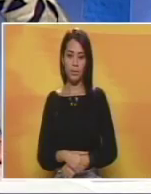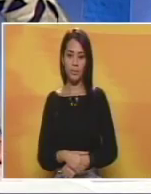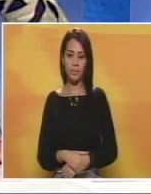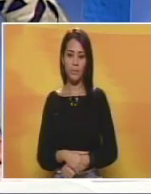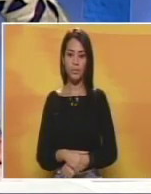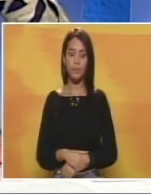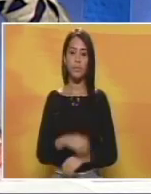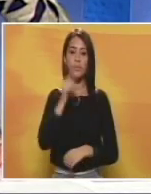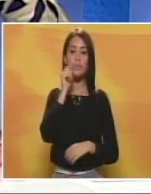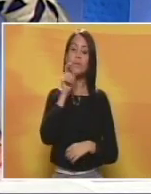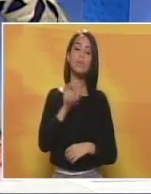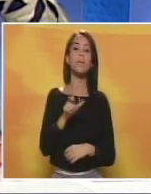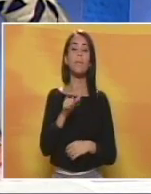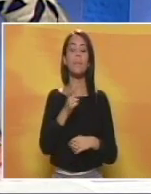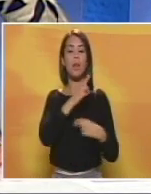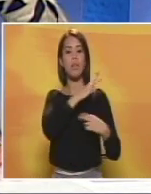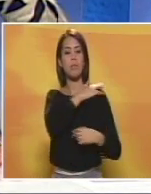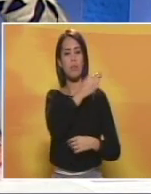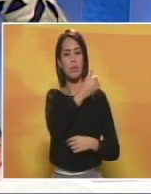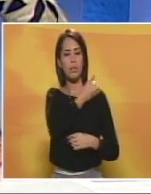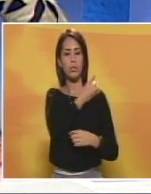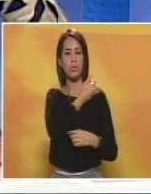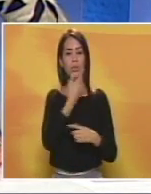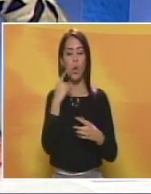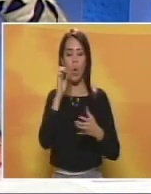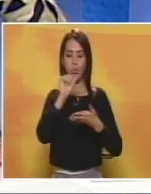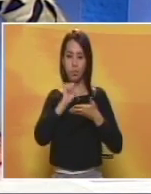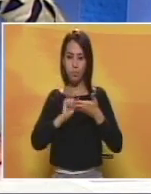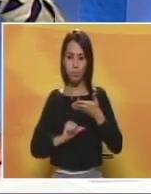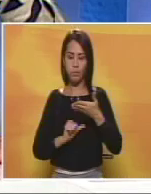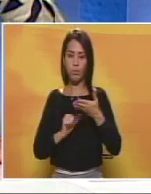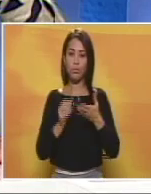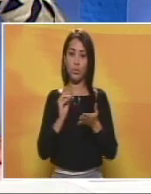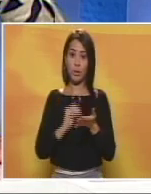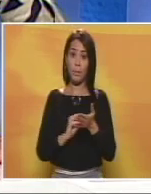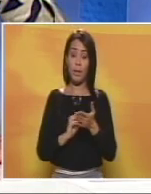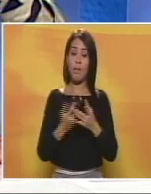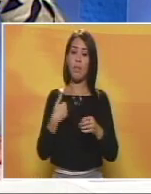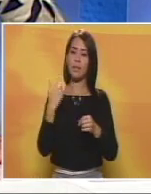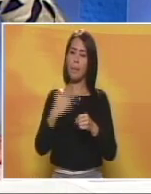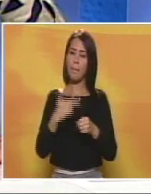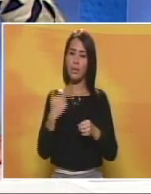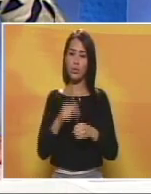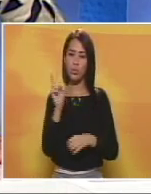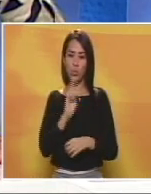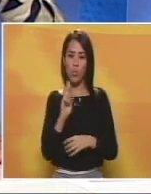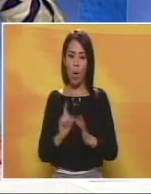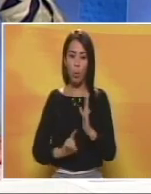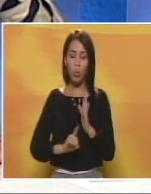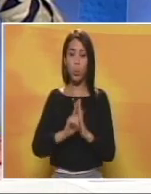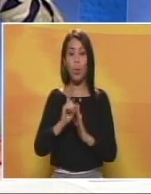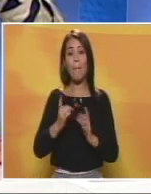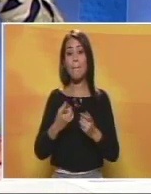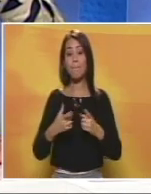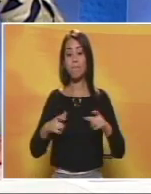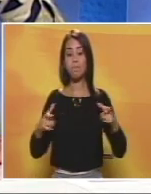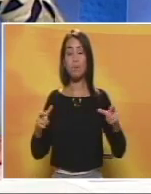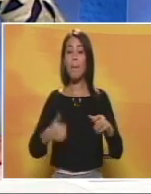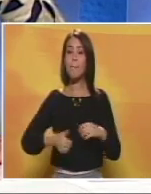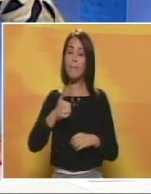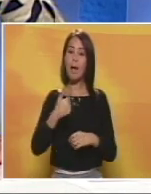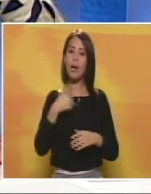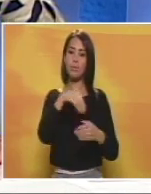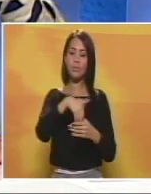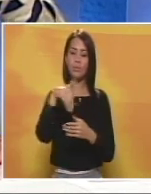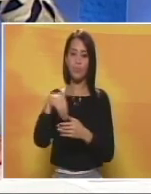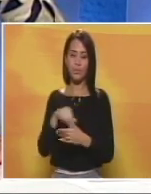Alejandro Grisante, director de Ecoanalítica, aseguró que la probabilidad de un embargo petrolero en Venezuela se ha incrementado conforme se acercan las